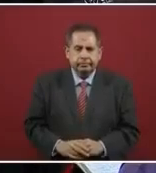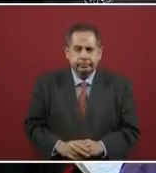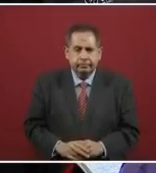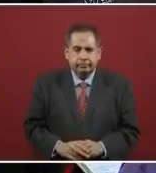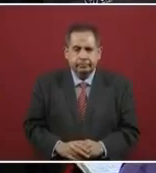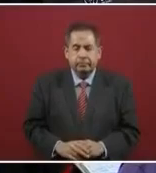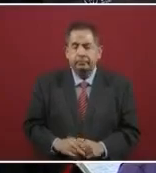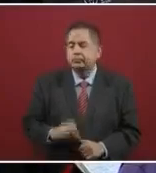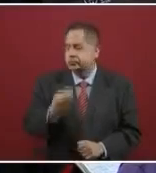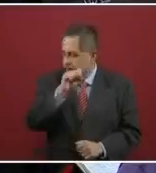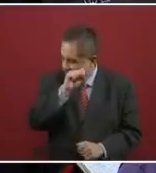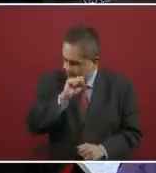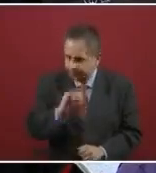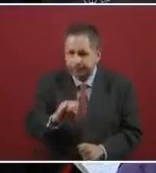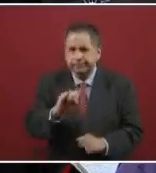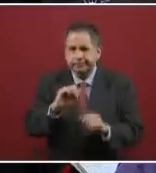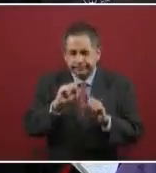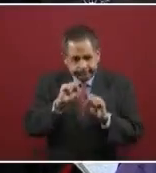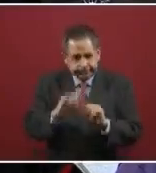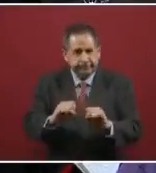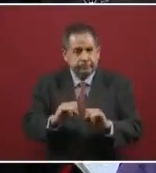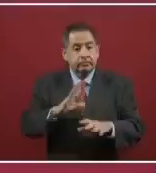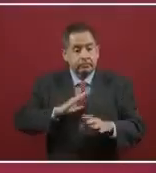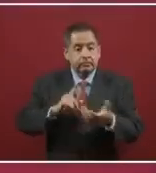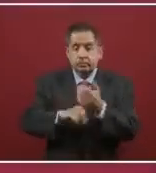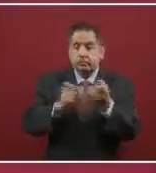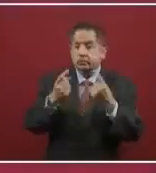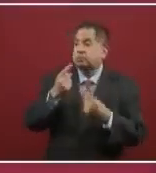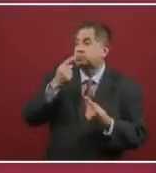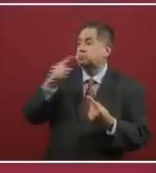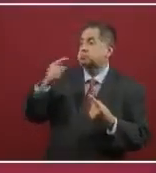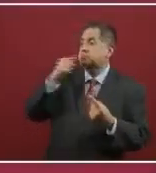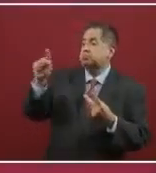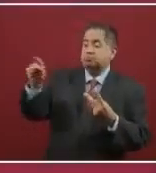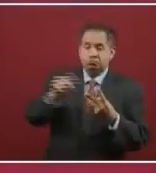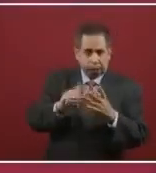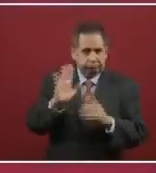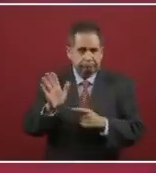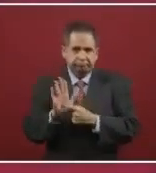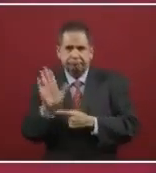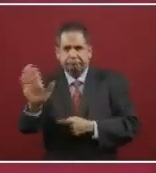Sí, incluso hay denuncias que se han presentado